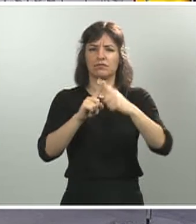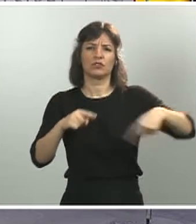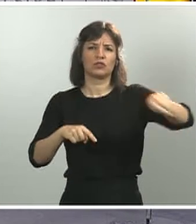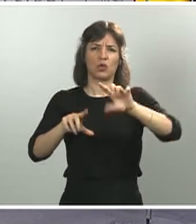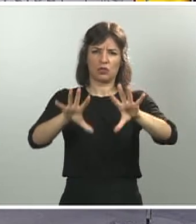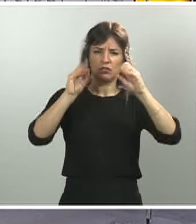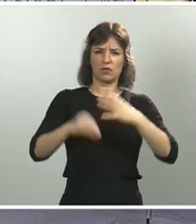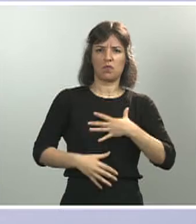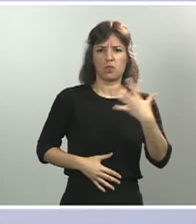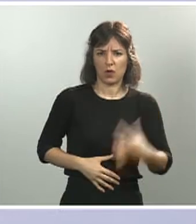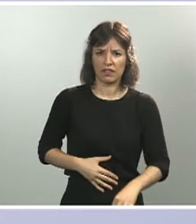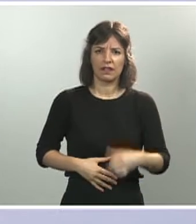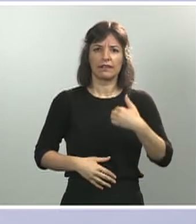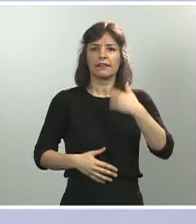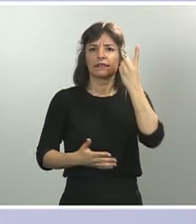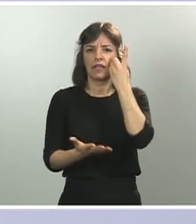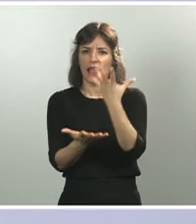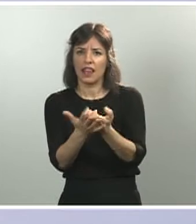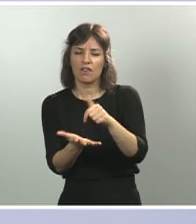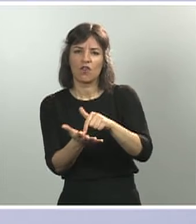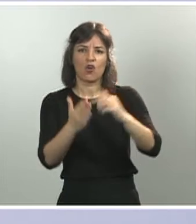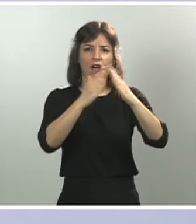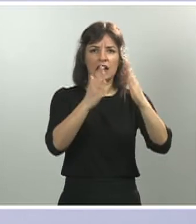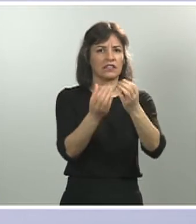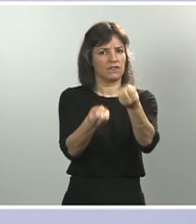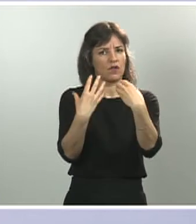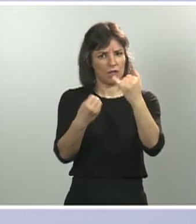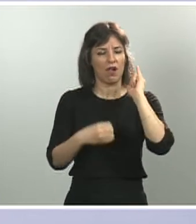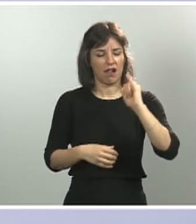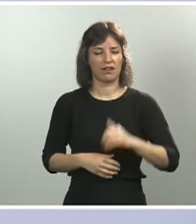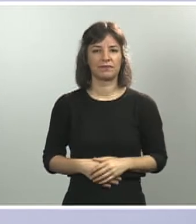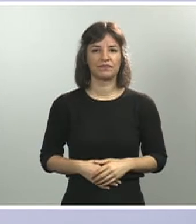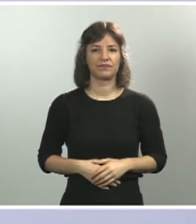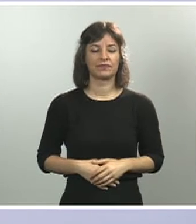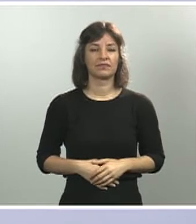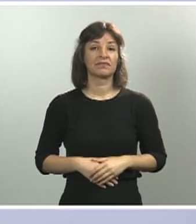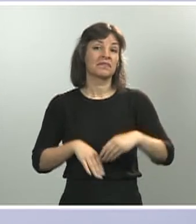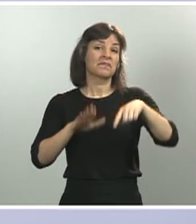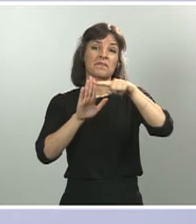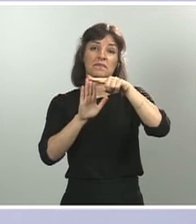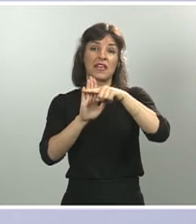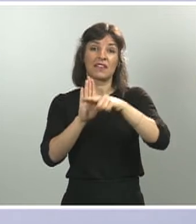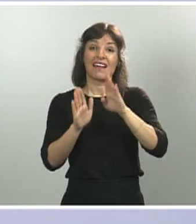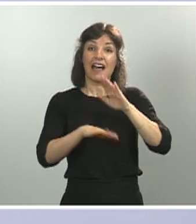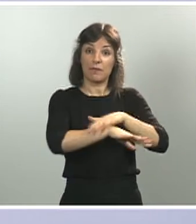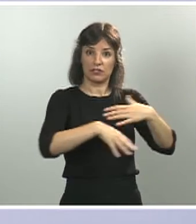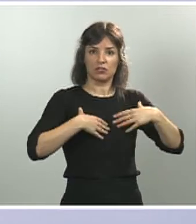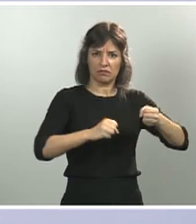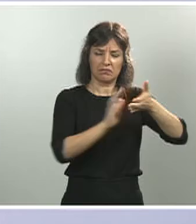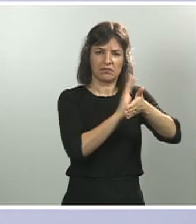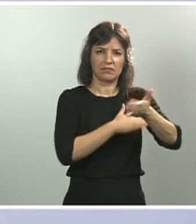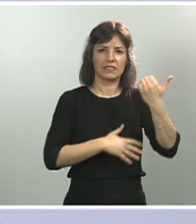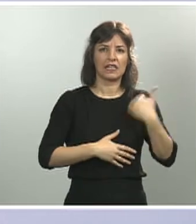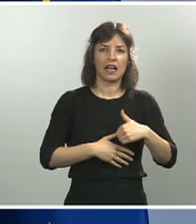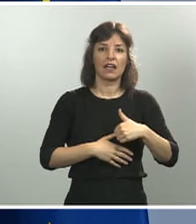en sus teléfonos y en sus casas esta información. Se trata de medidas, como explicaba Salvador, que han estado estudiando un equipo técnico